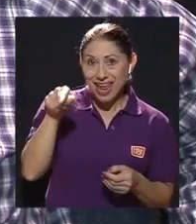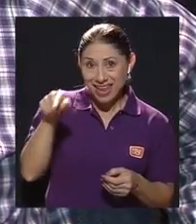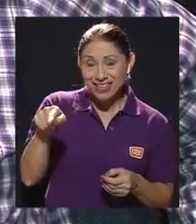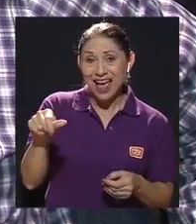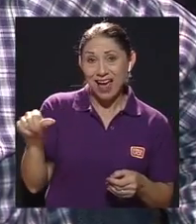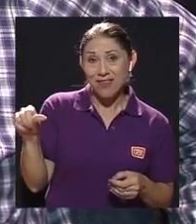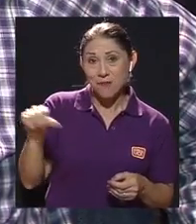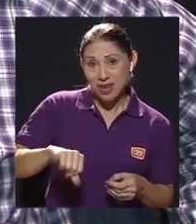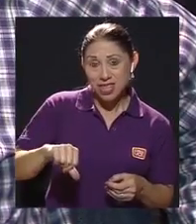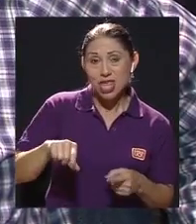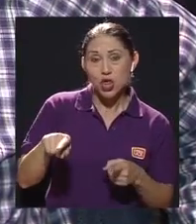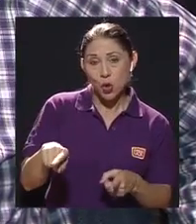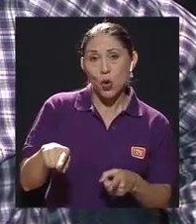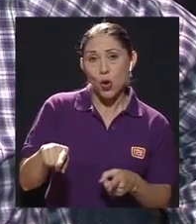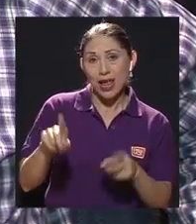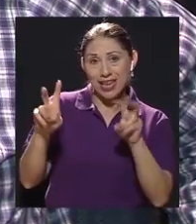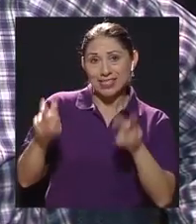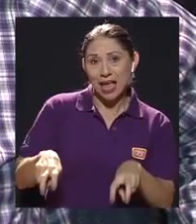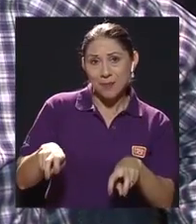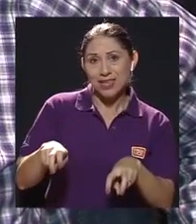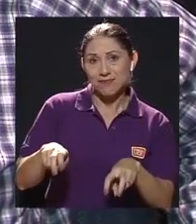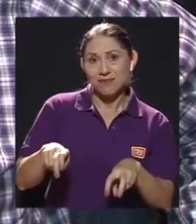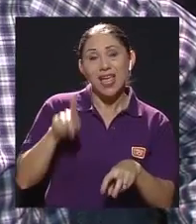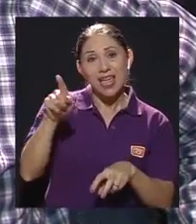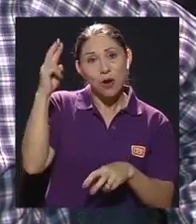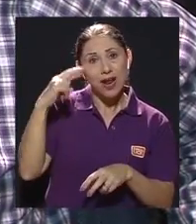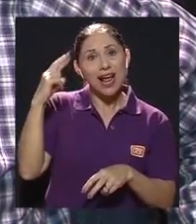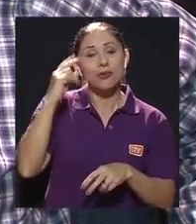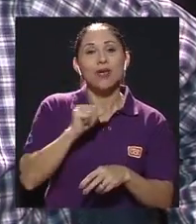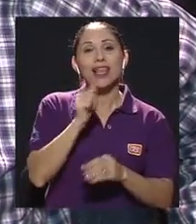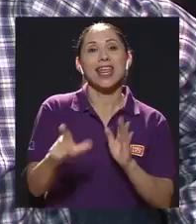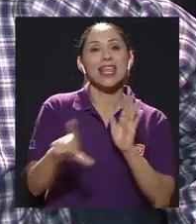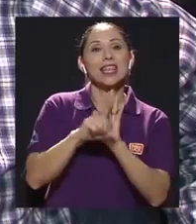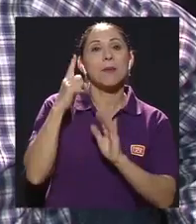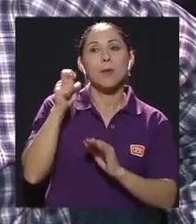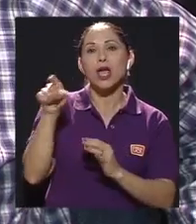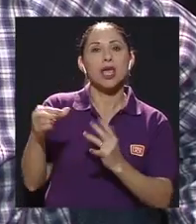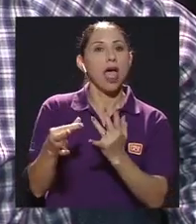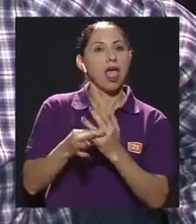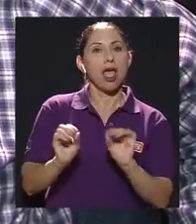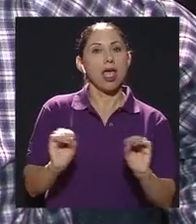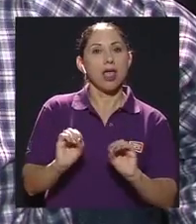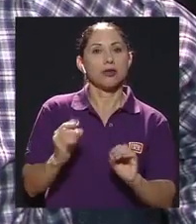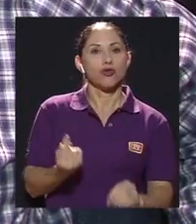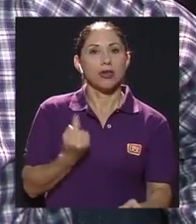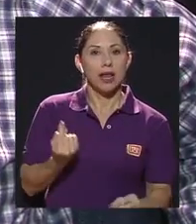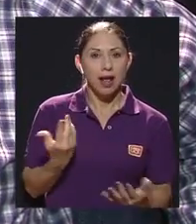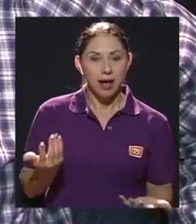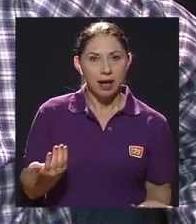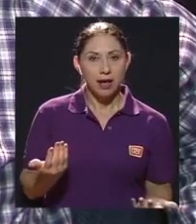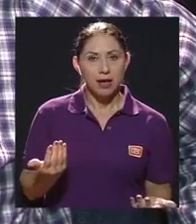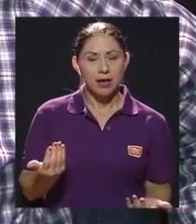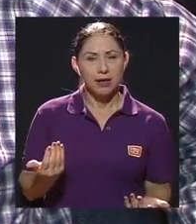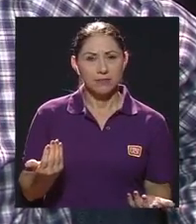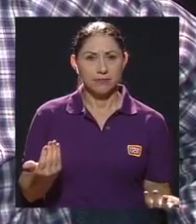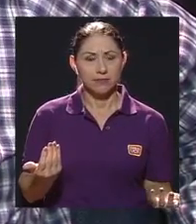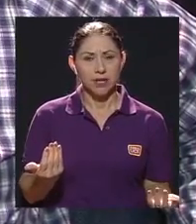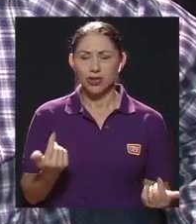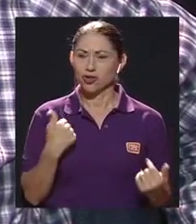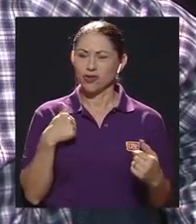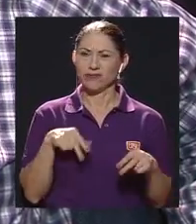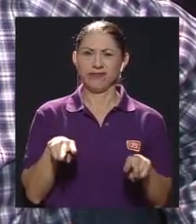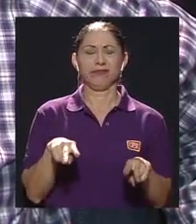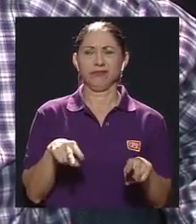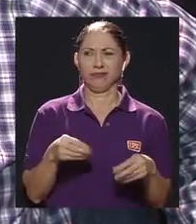perdido el examen era una causa ilegítima porque era soltera. Y yo me